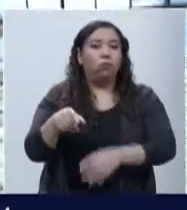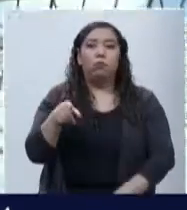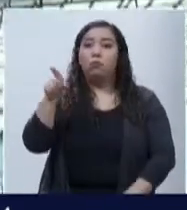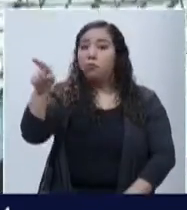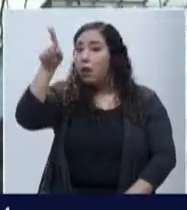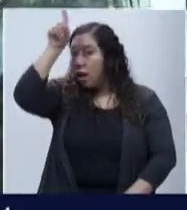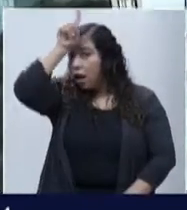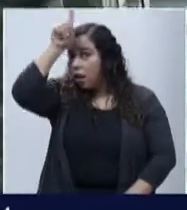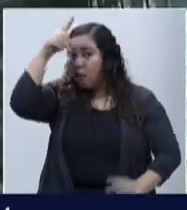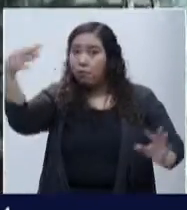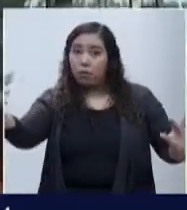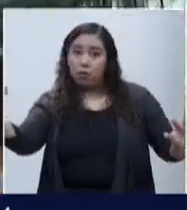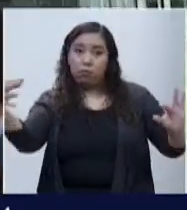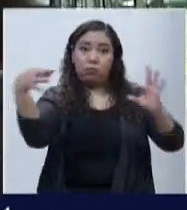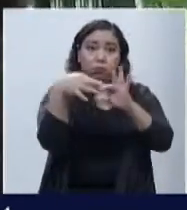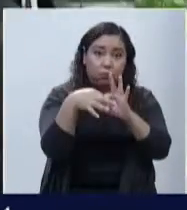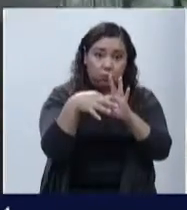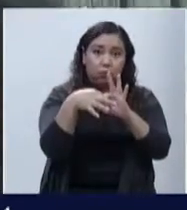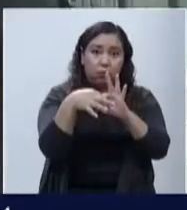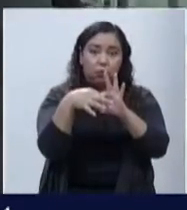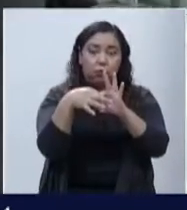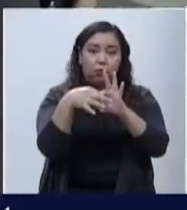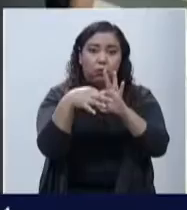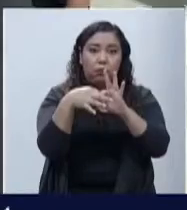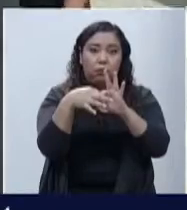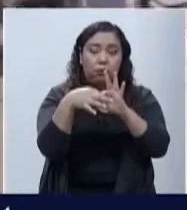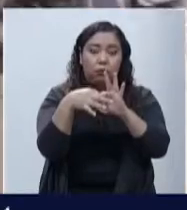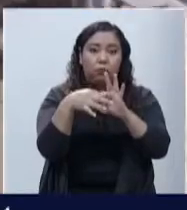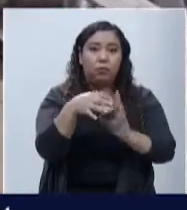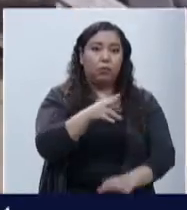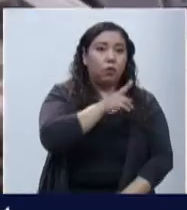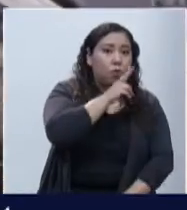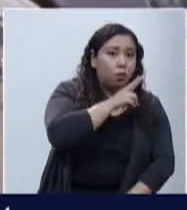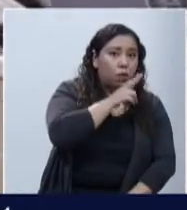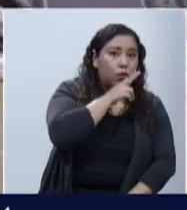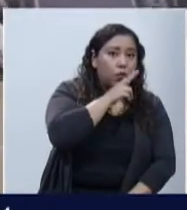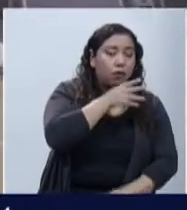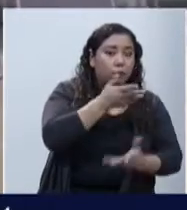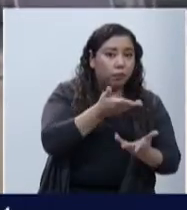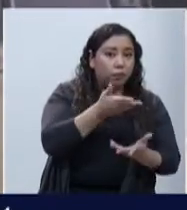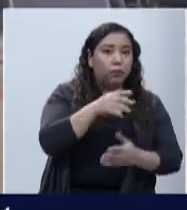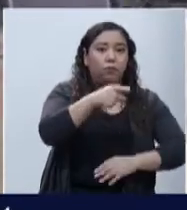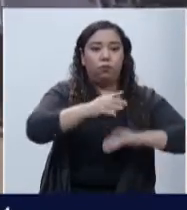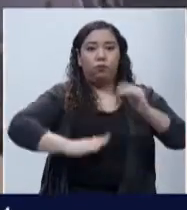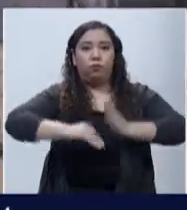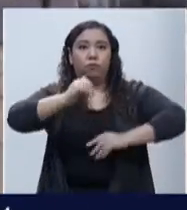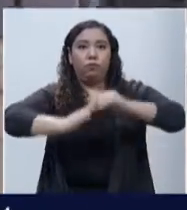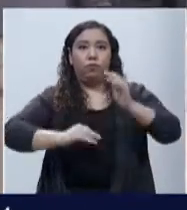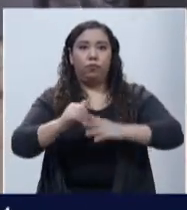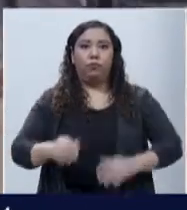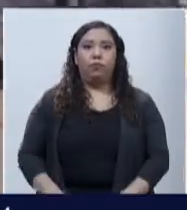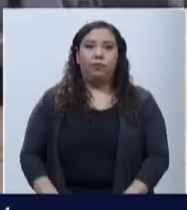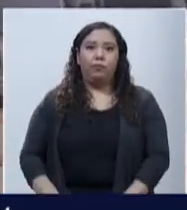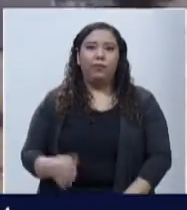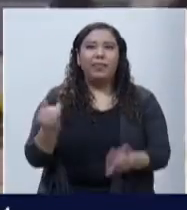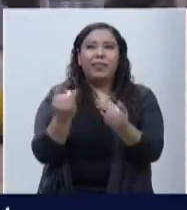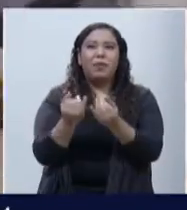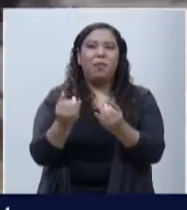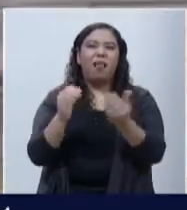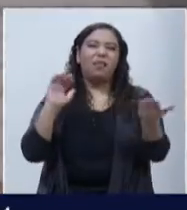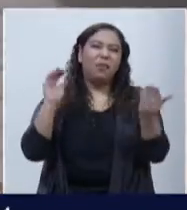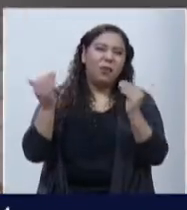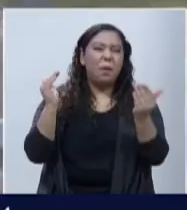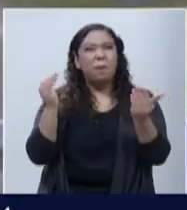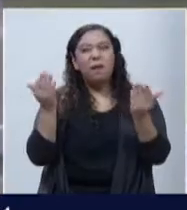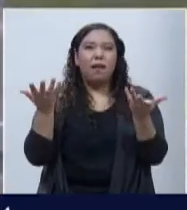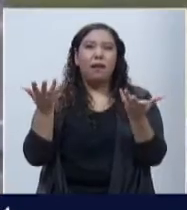aeropuertos de múnich con palmerola es ya tener como quien dice un hermano mayor de